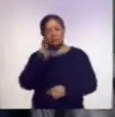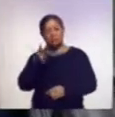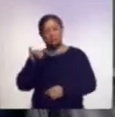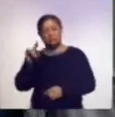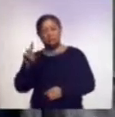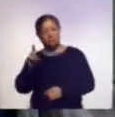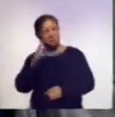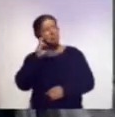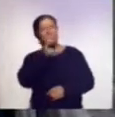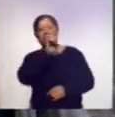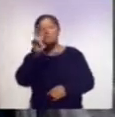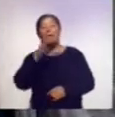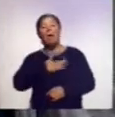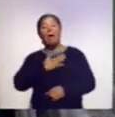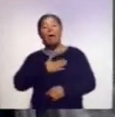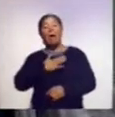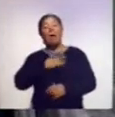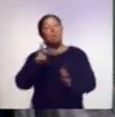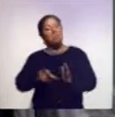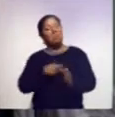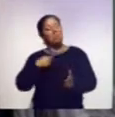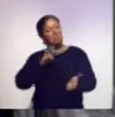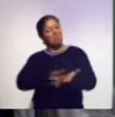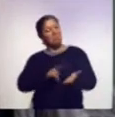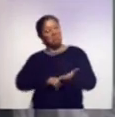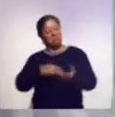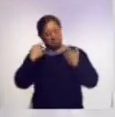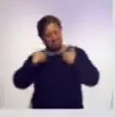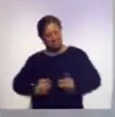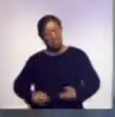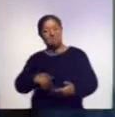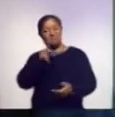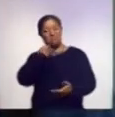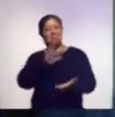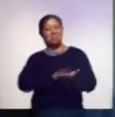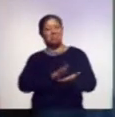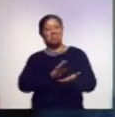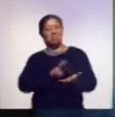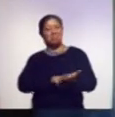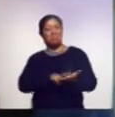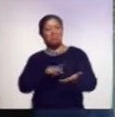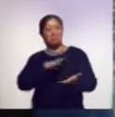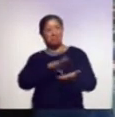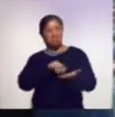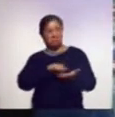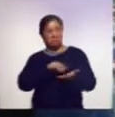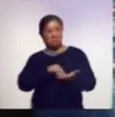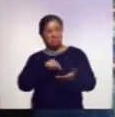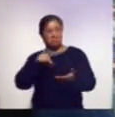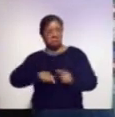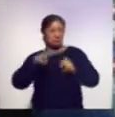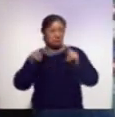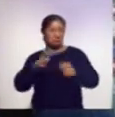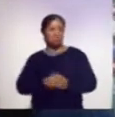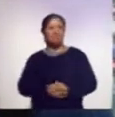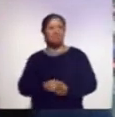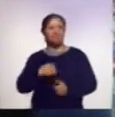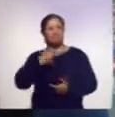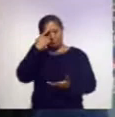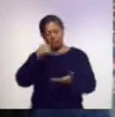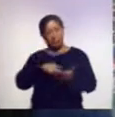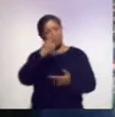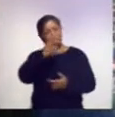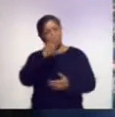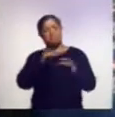permite revalorar la existencia del patrimonio documental en la entidad. Yo creo que es una muestra